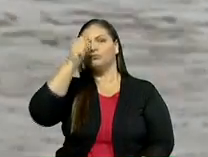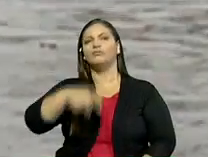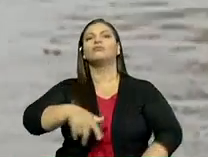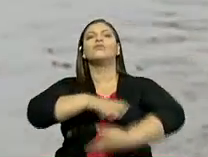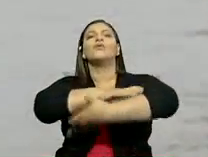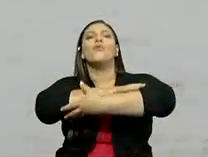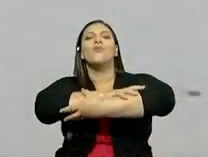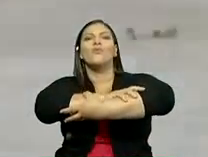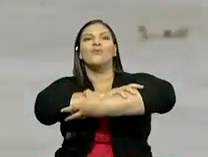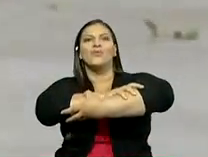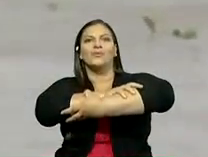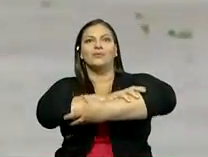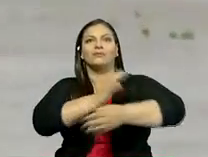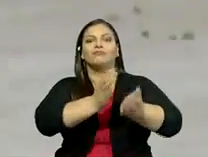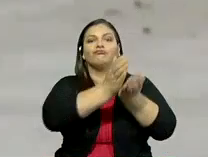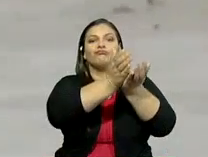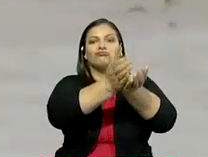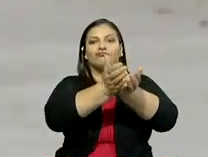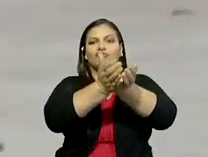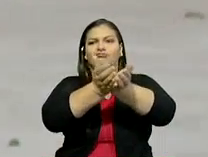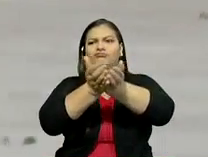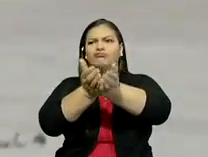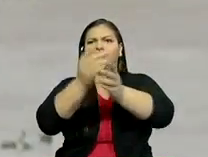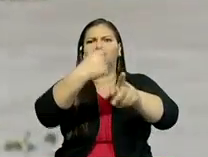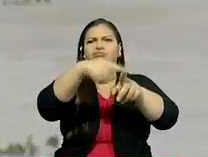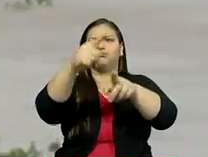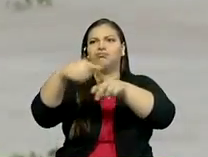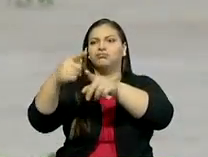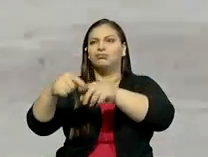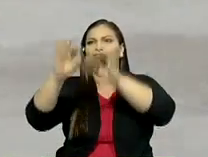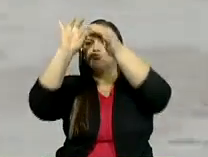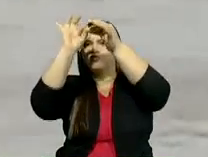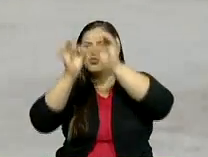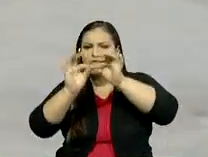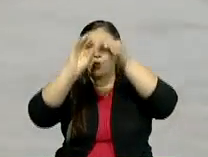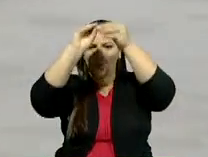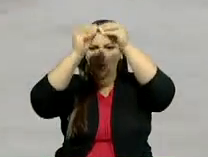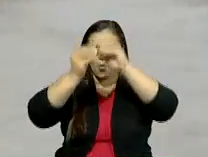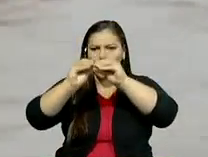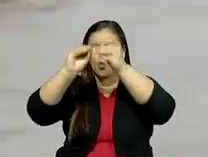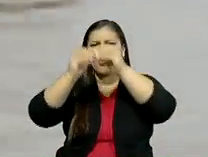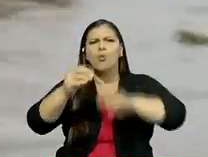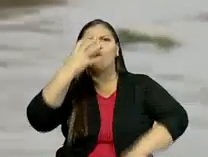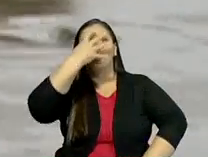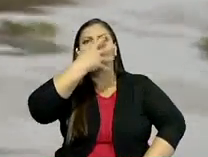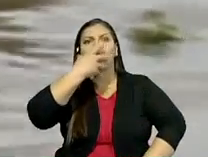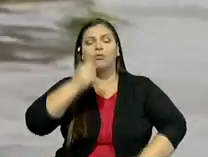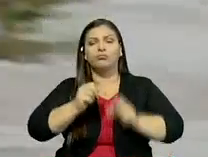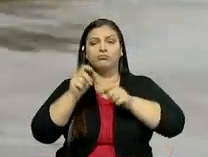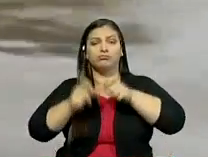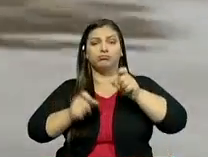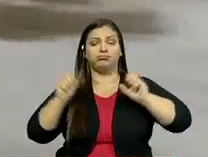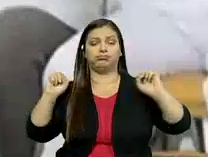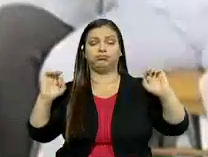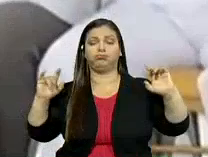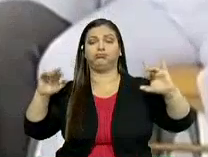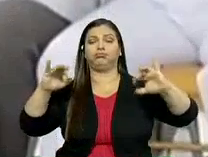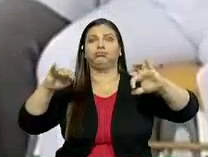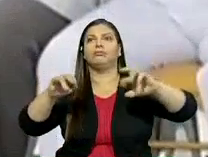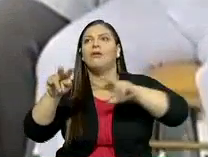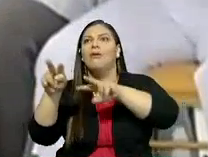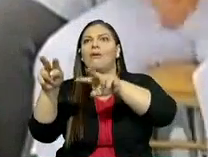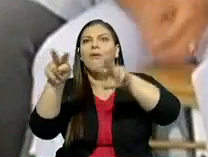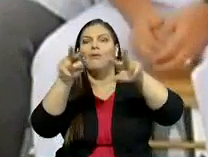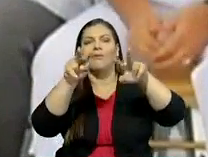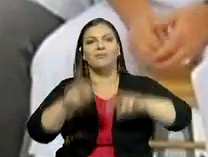21J. En el desfile náutico organizado por la empresa pública municipal de turismo.